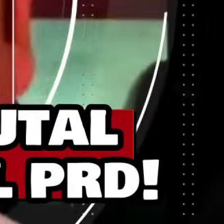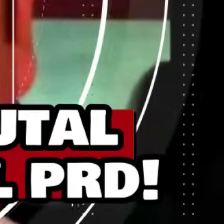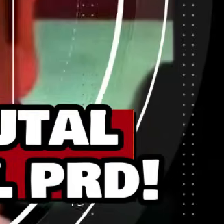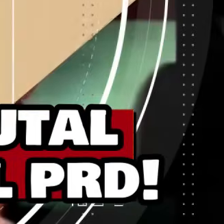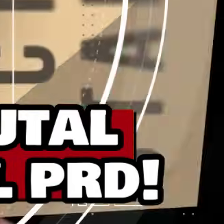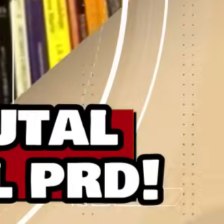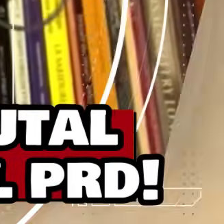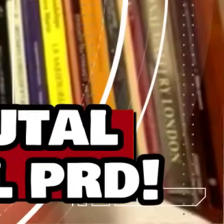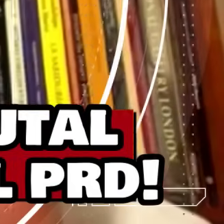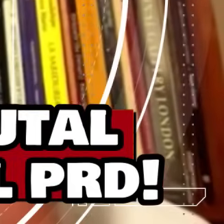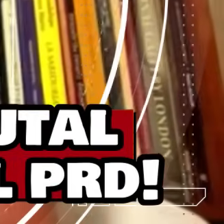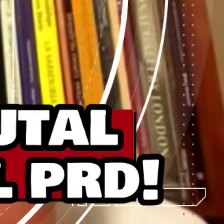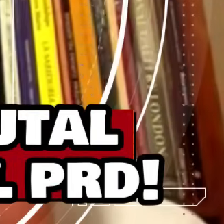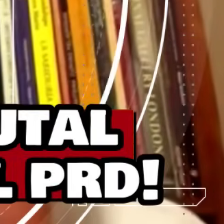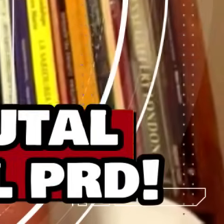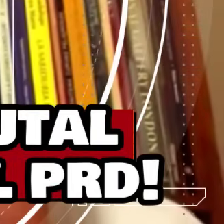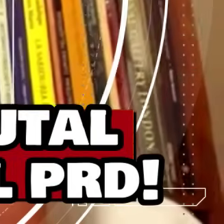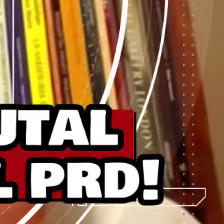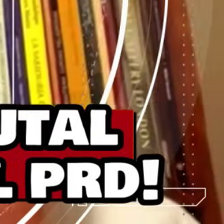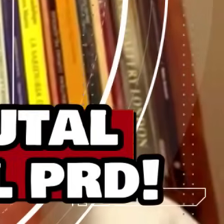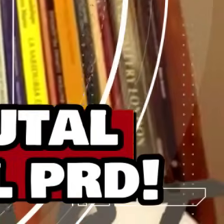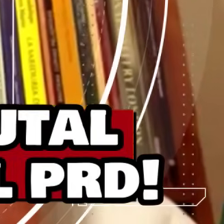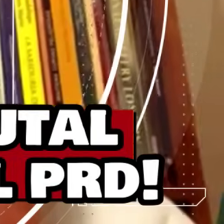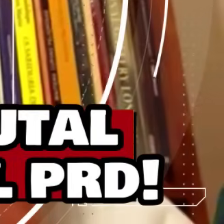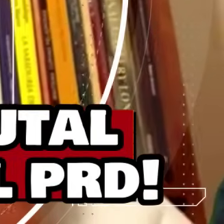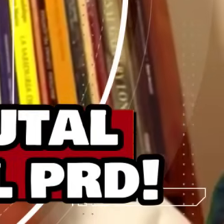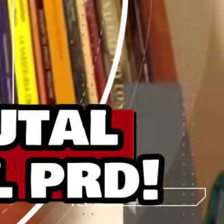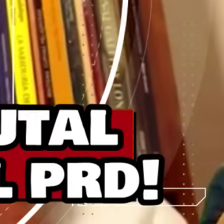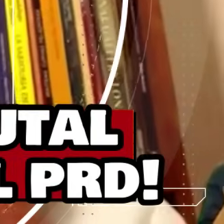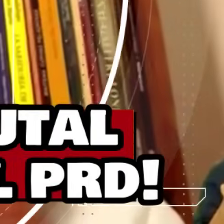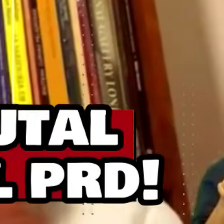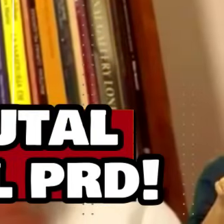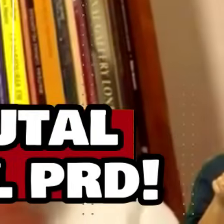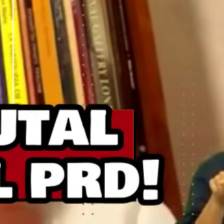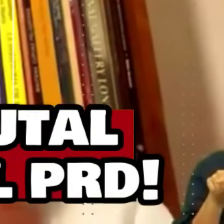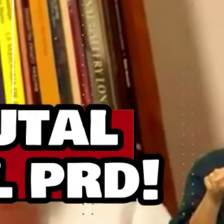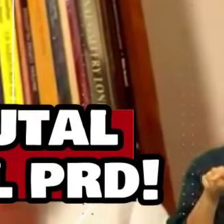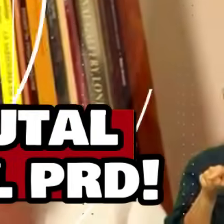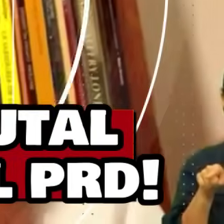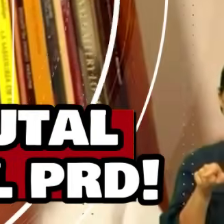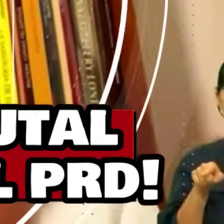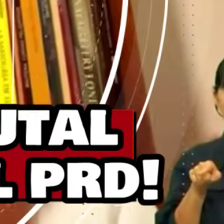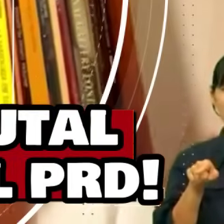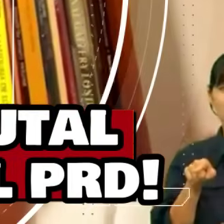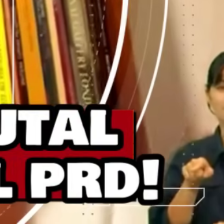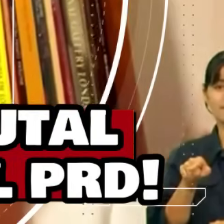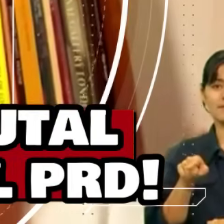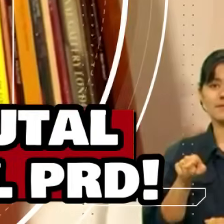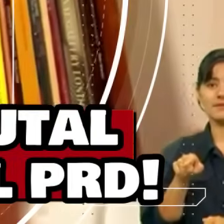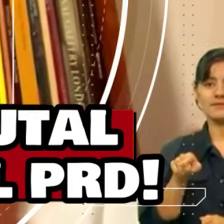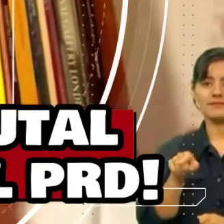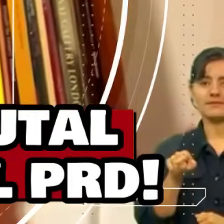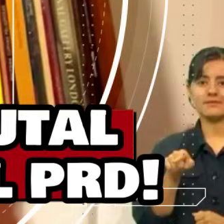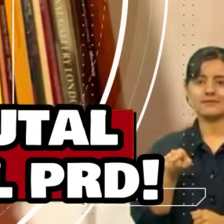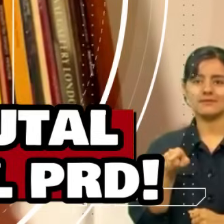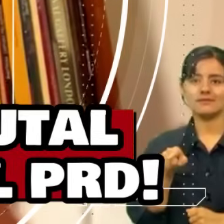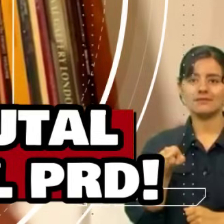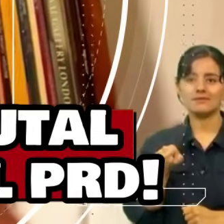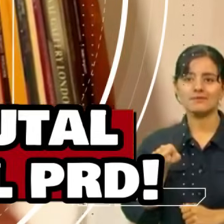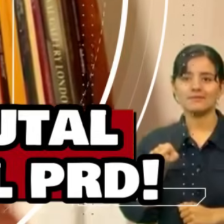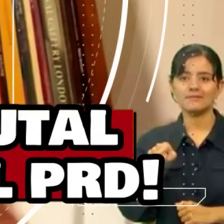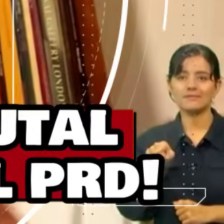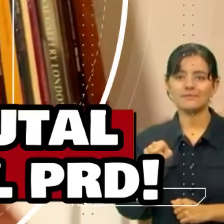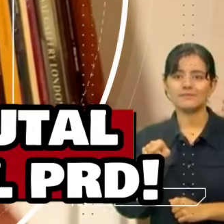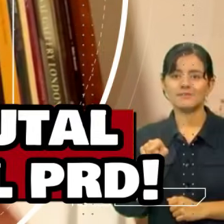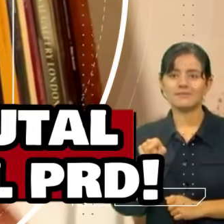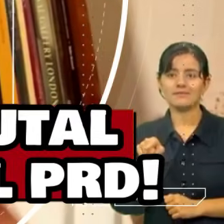lloriqueando. En su turno, Gerardo Fernández Noroña del PT, sin piedad, respondió contundente a los periodistas que más que en las urnas, los